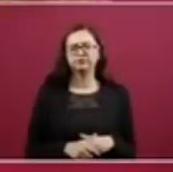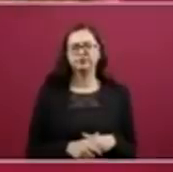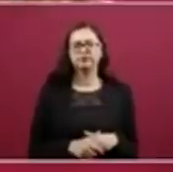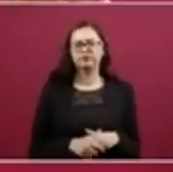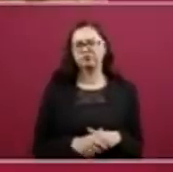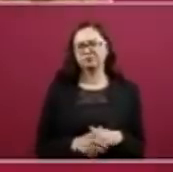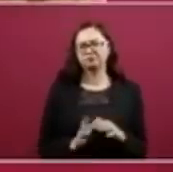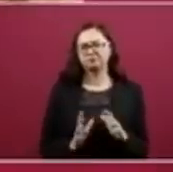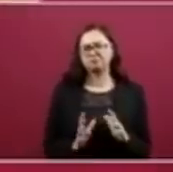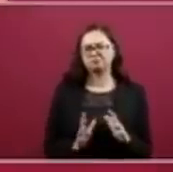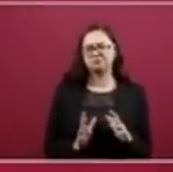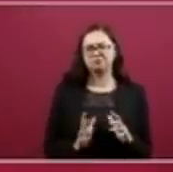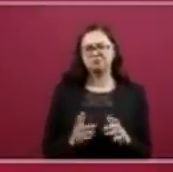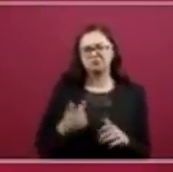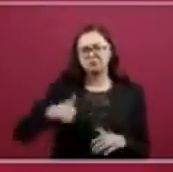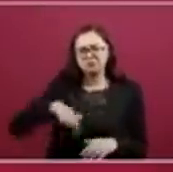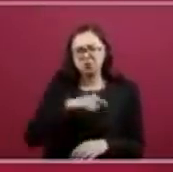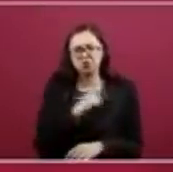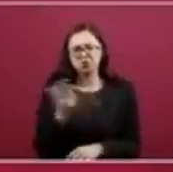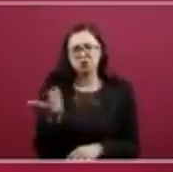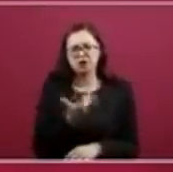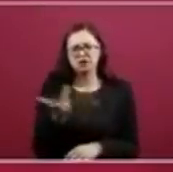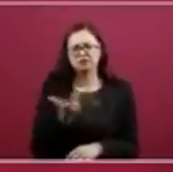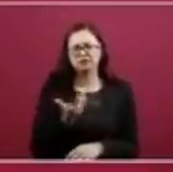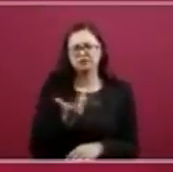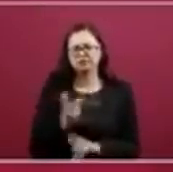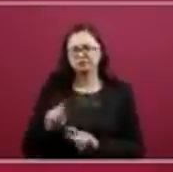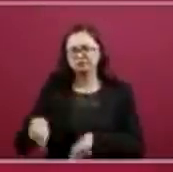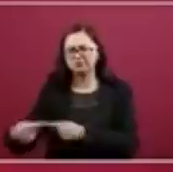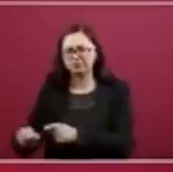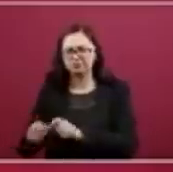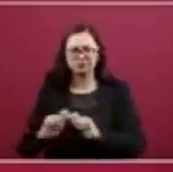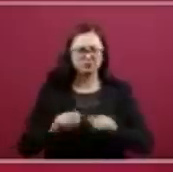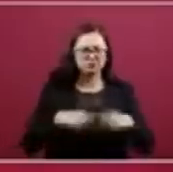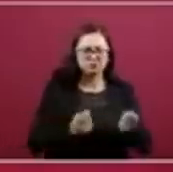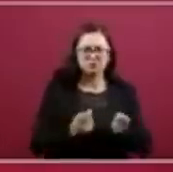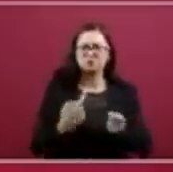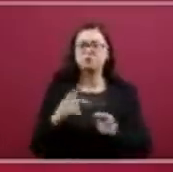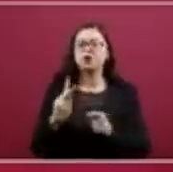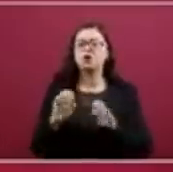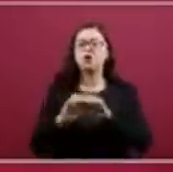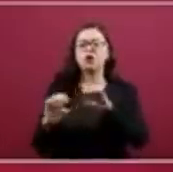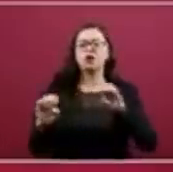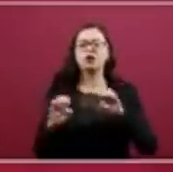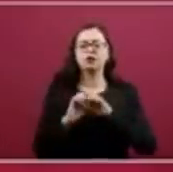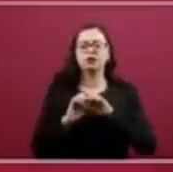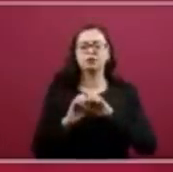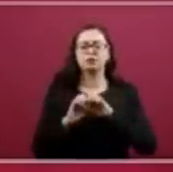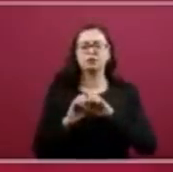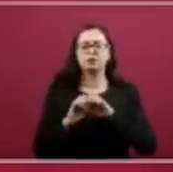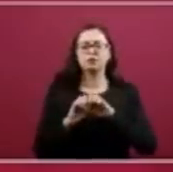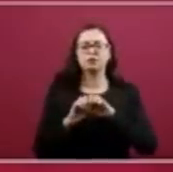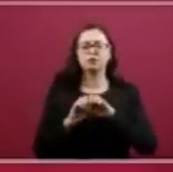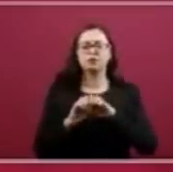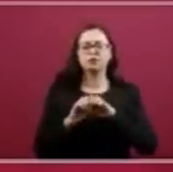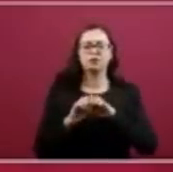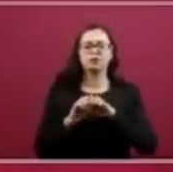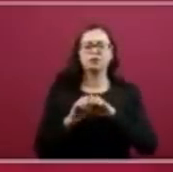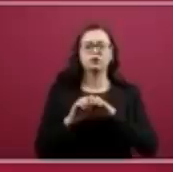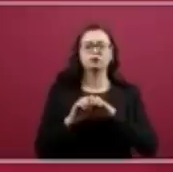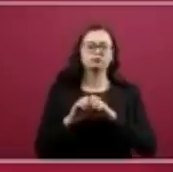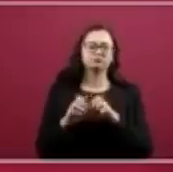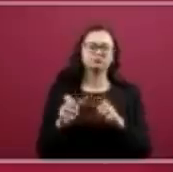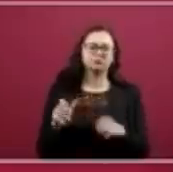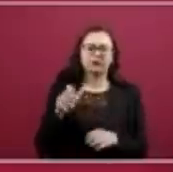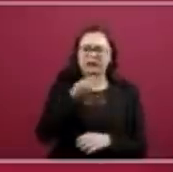Así estamos actuando. Tan es un equipo que, así en lo